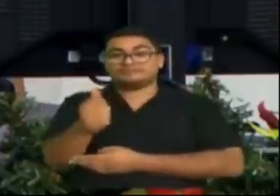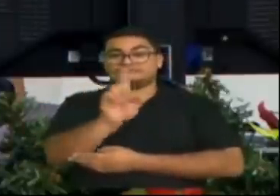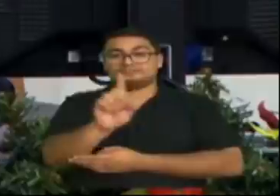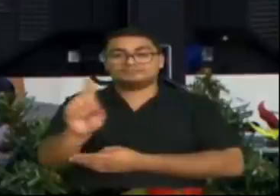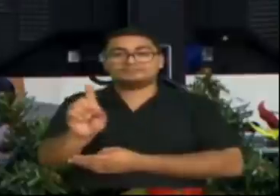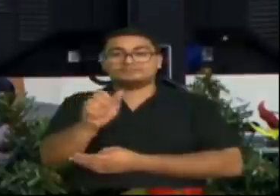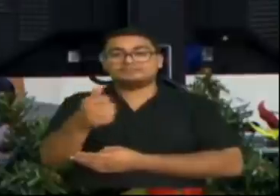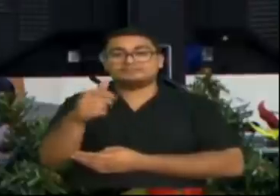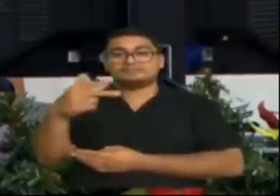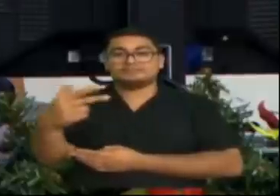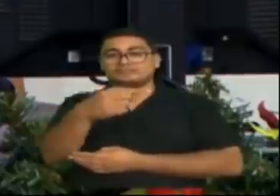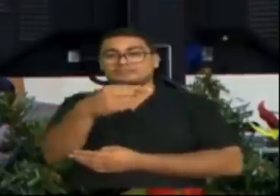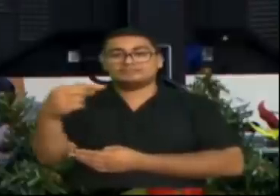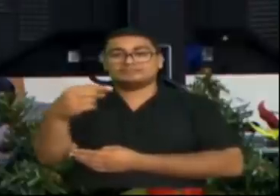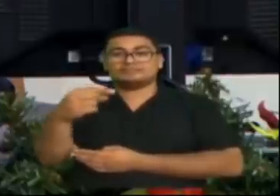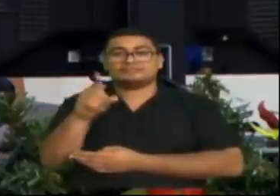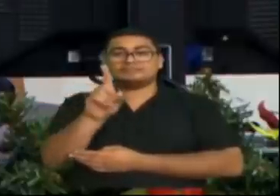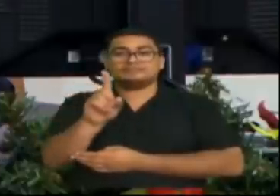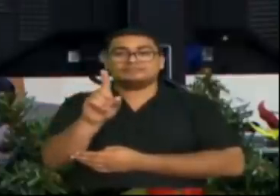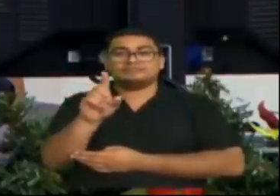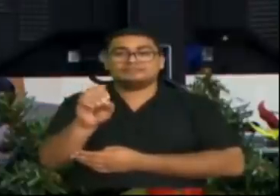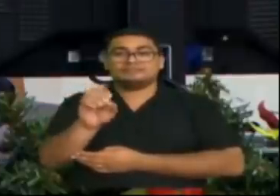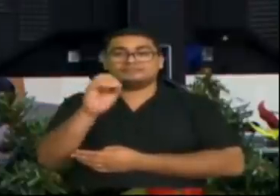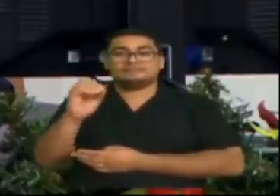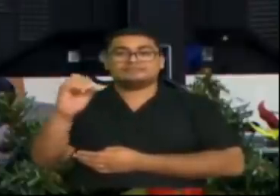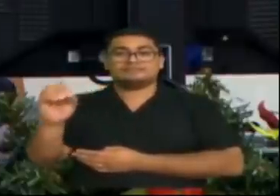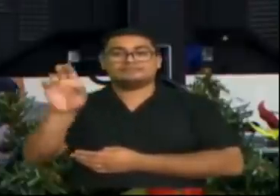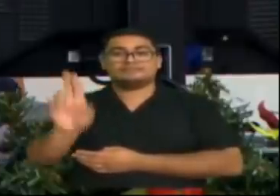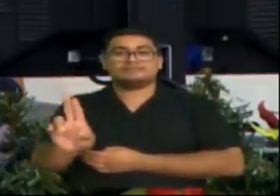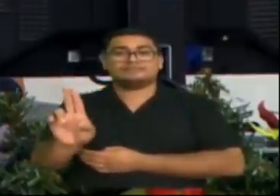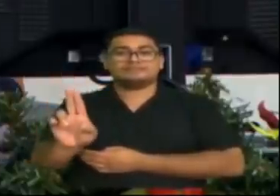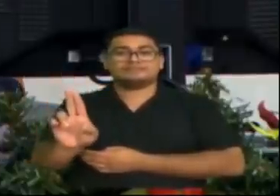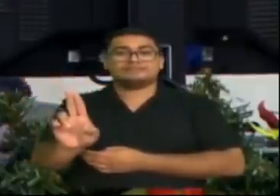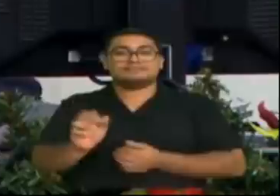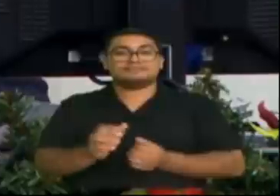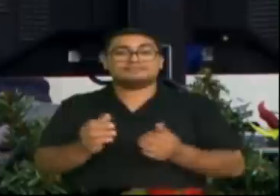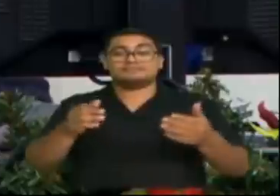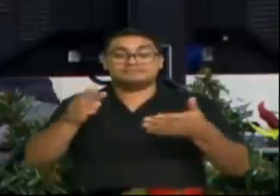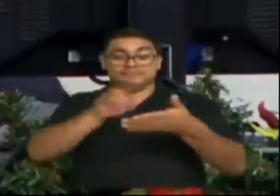001-06168-1000U. Hasta aquí leído la petición de esta solicitud.